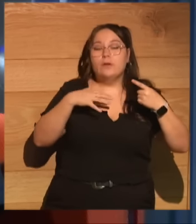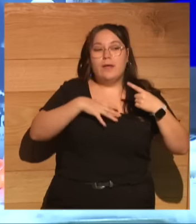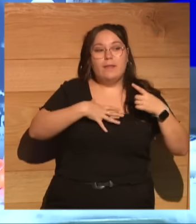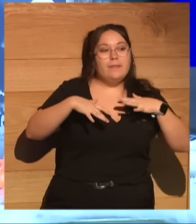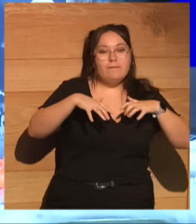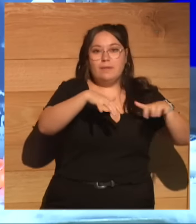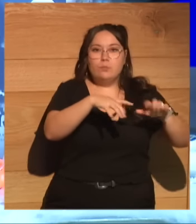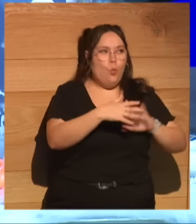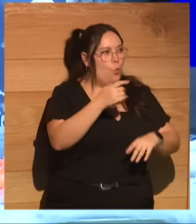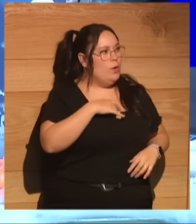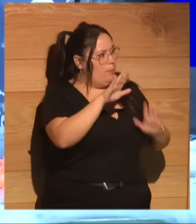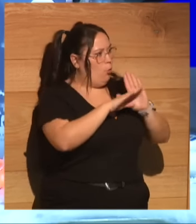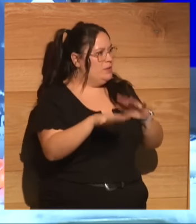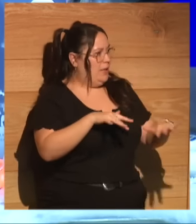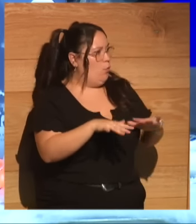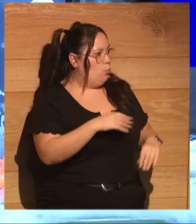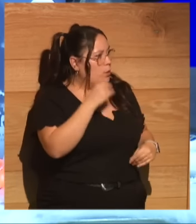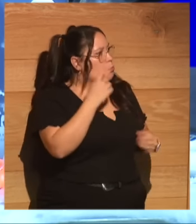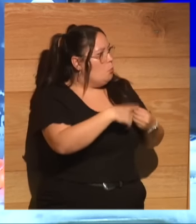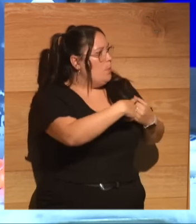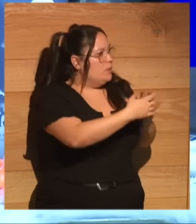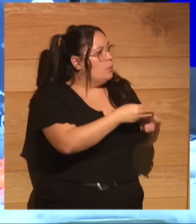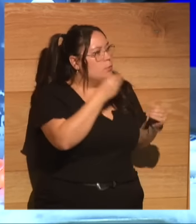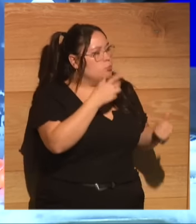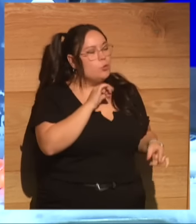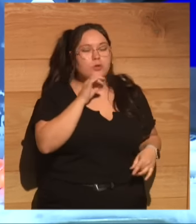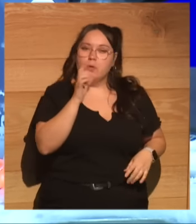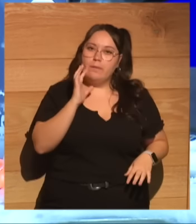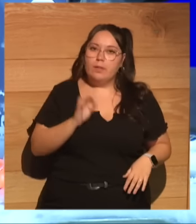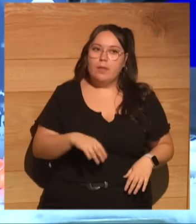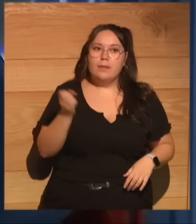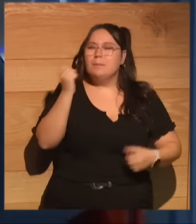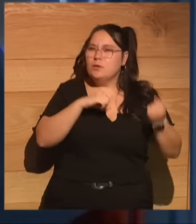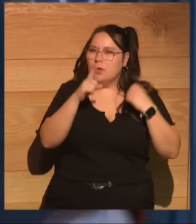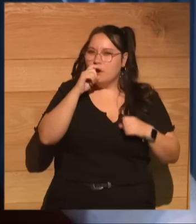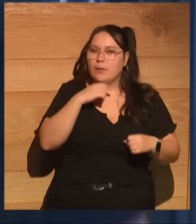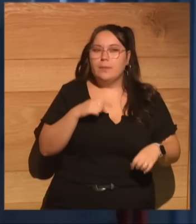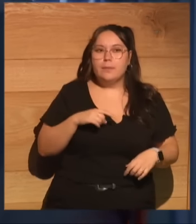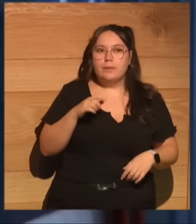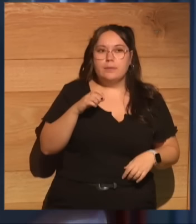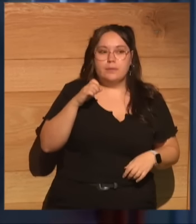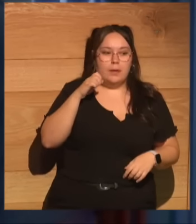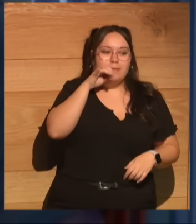qué dinámico está quedando el programa. ¿Eh? ¿Verdad? ¿Te has fijado? Voy a poner. Contento, espera, voy a... ¿Cómo era el personaje de dragones? Espérate.